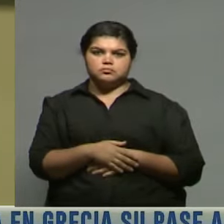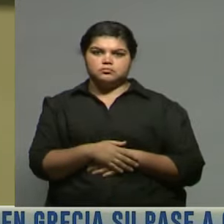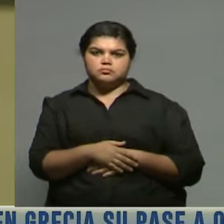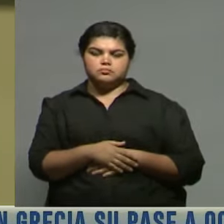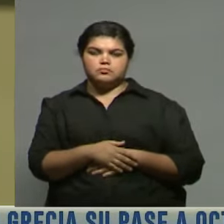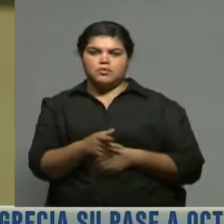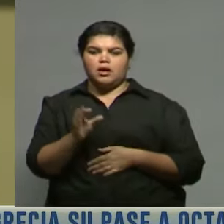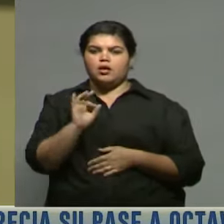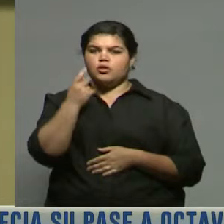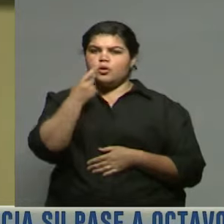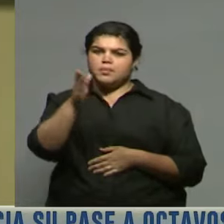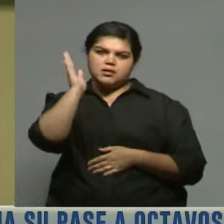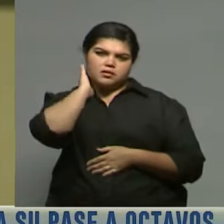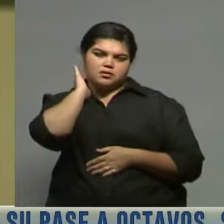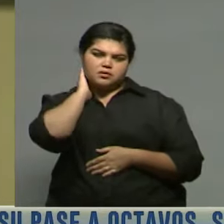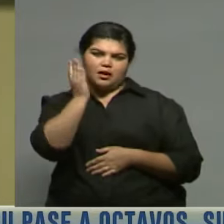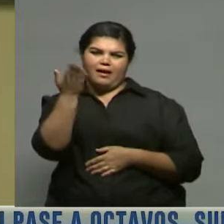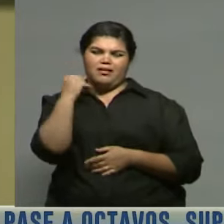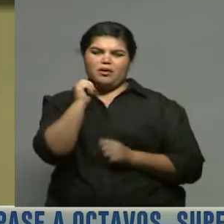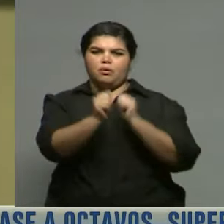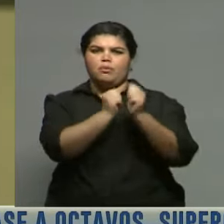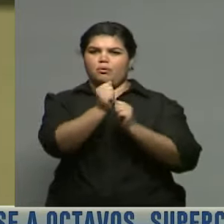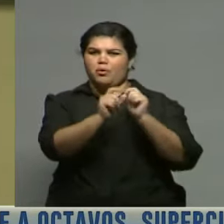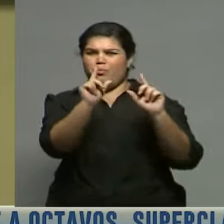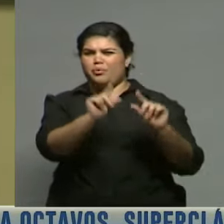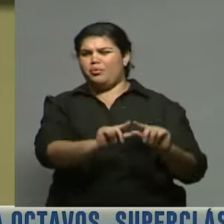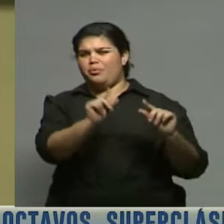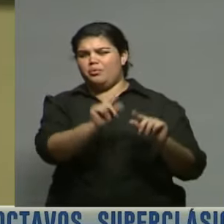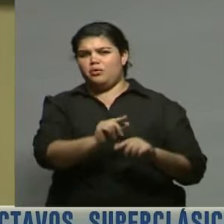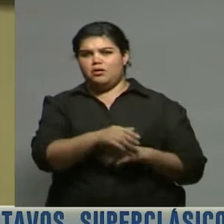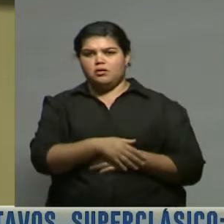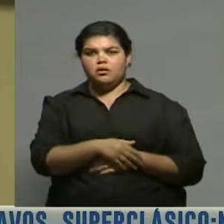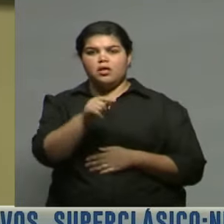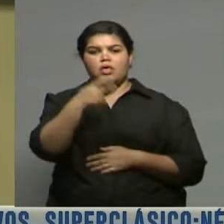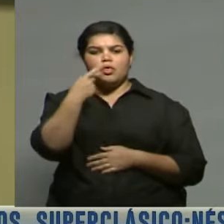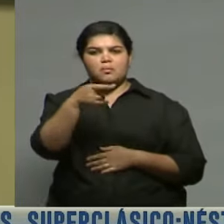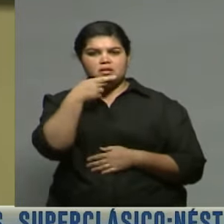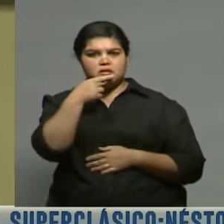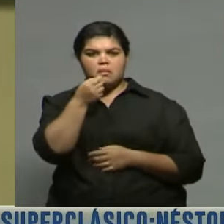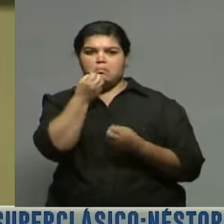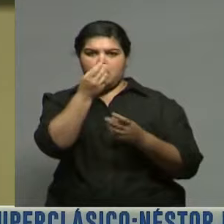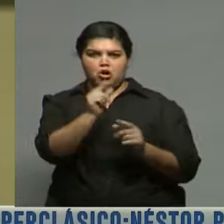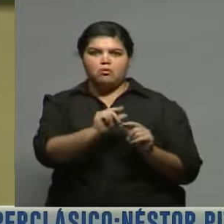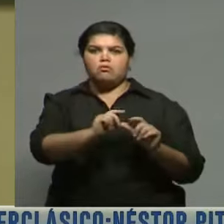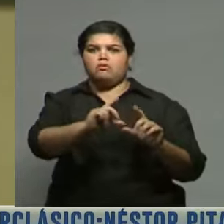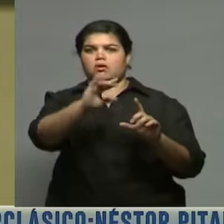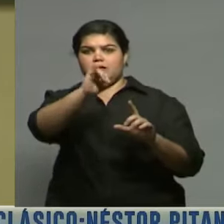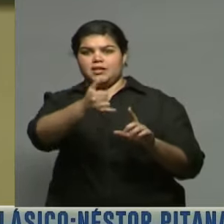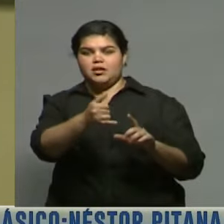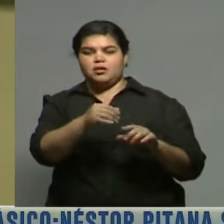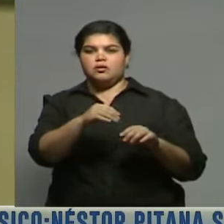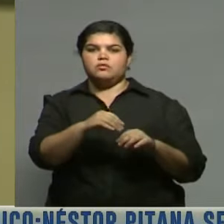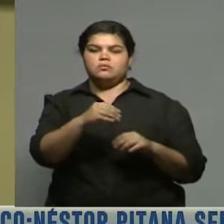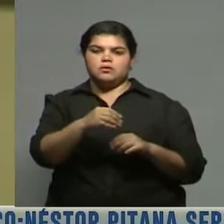Venimos un 2016 donde hubo una producción muy baja, el 2017 mejoró la producción, que llegamos a 19